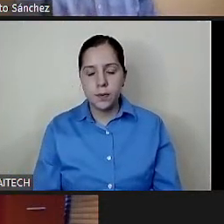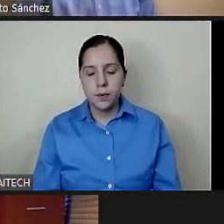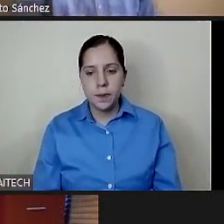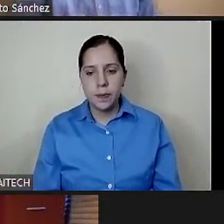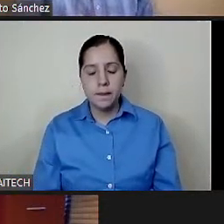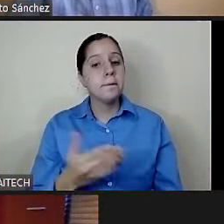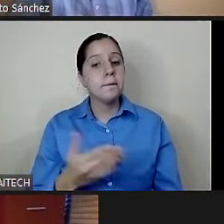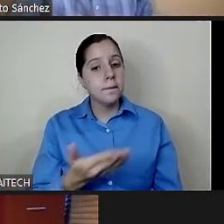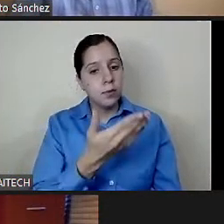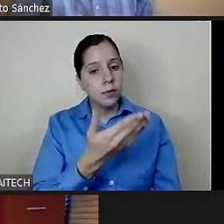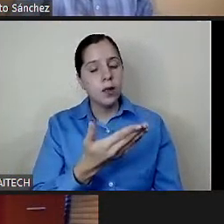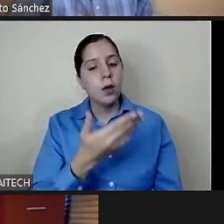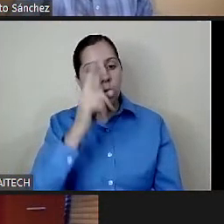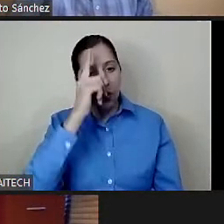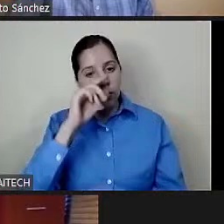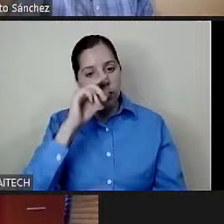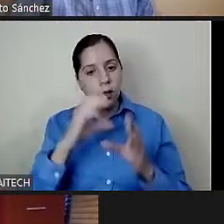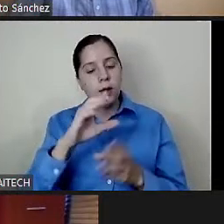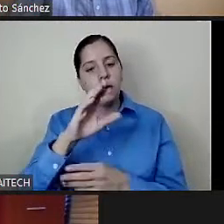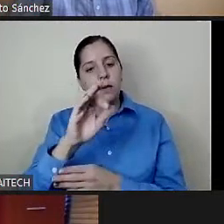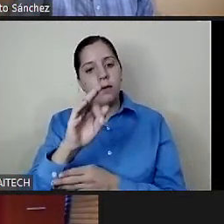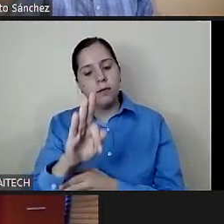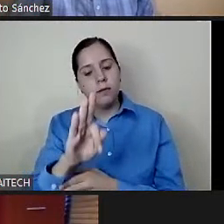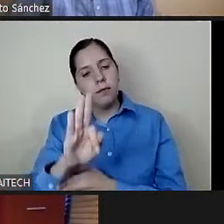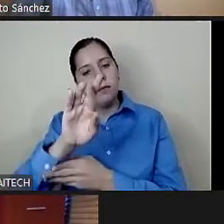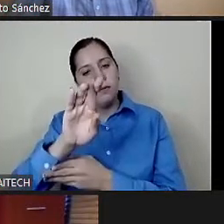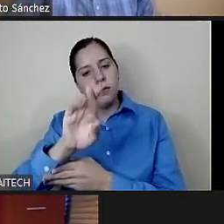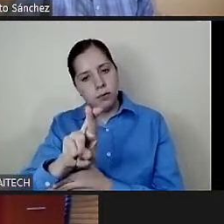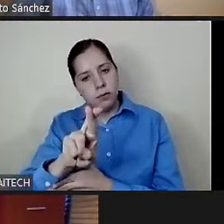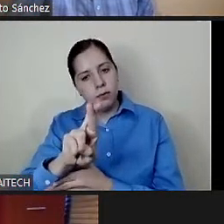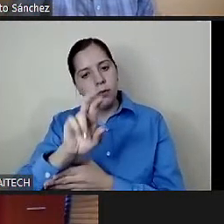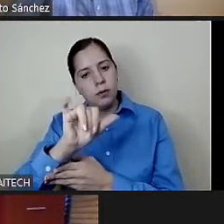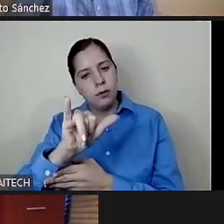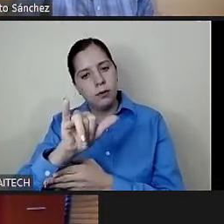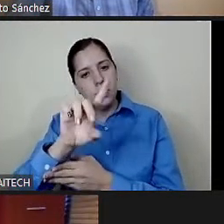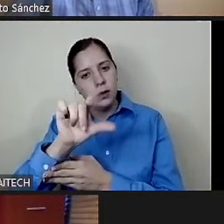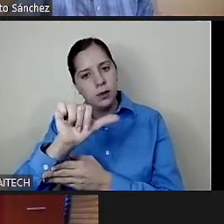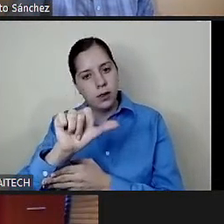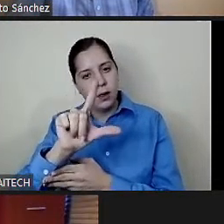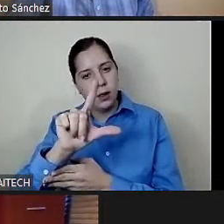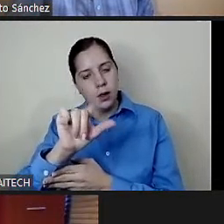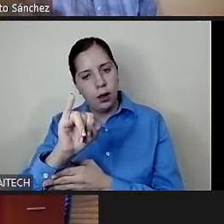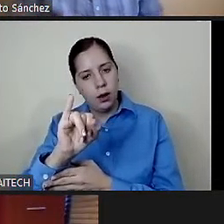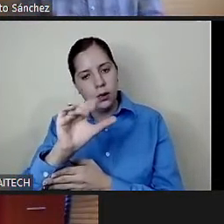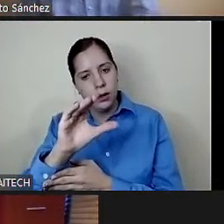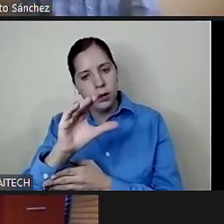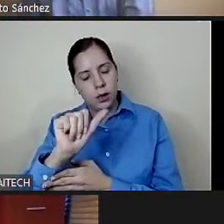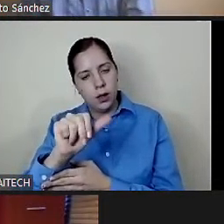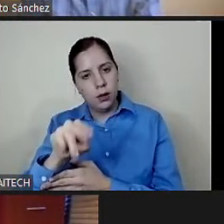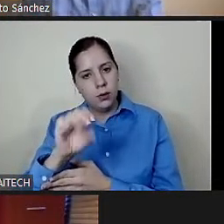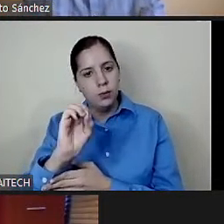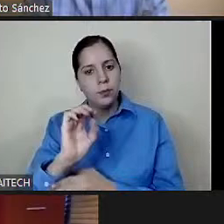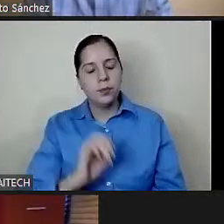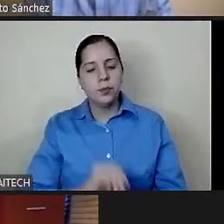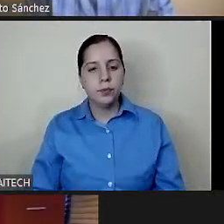Adelante, consejera Frida Libertad. Gracias, consejera presidenta. Bueno, sí, respecto a esta